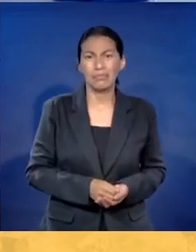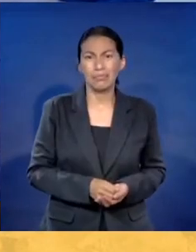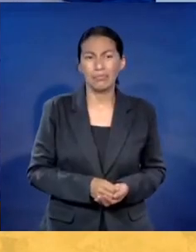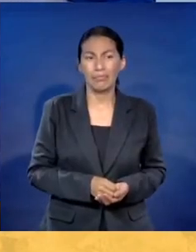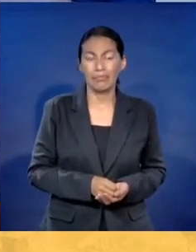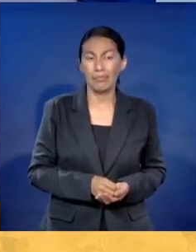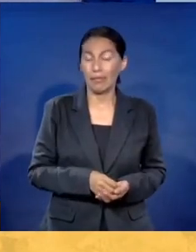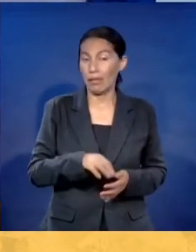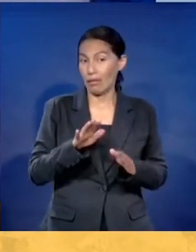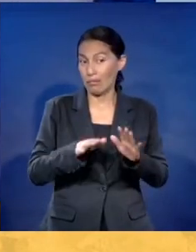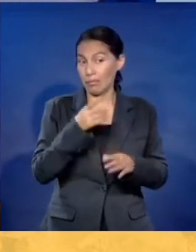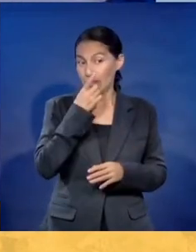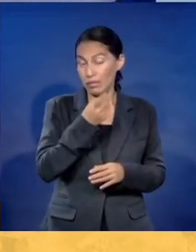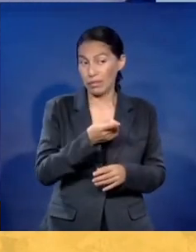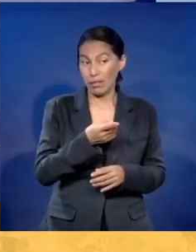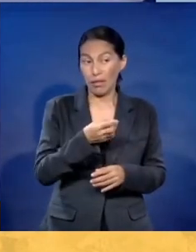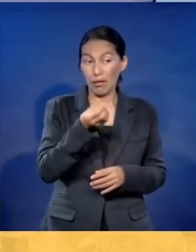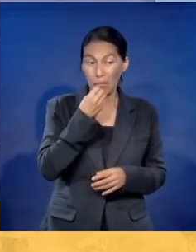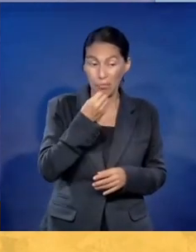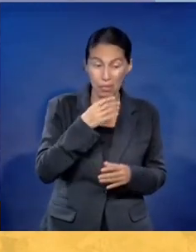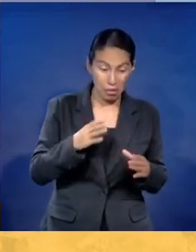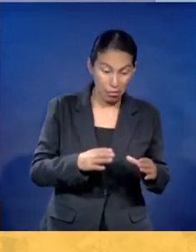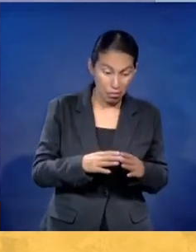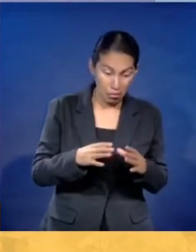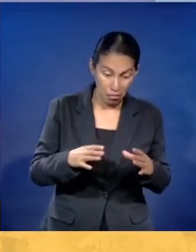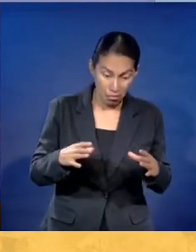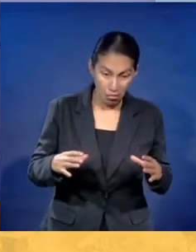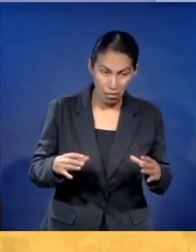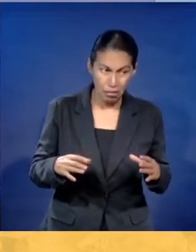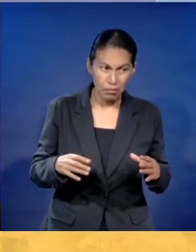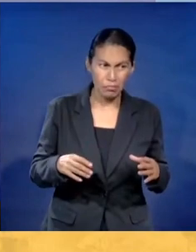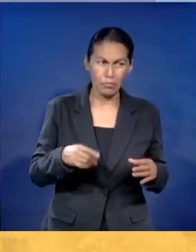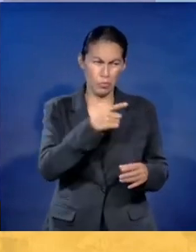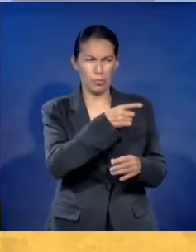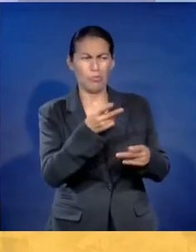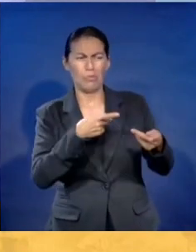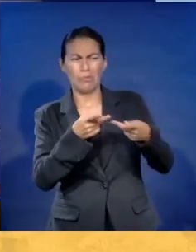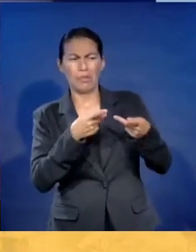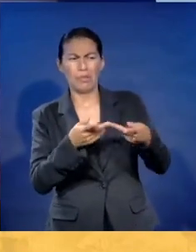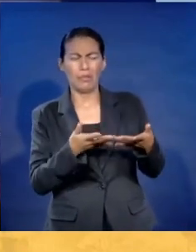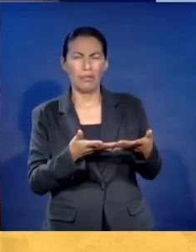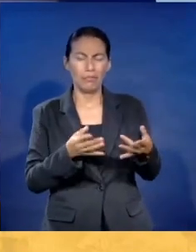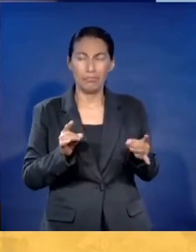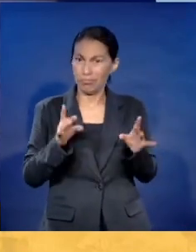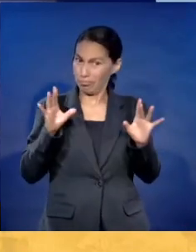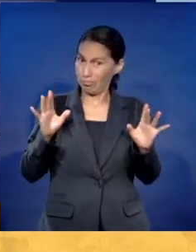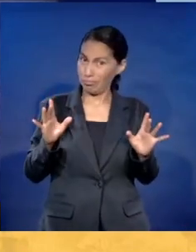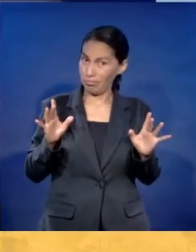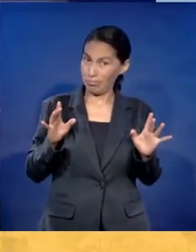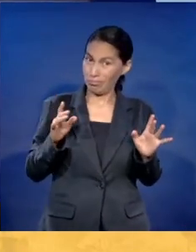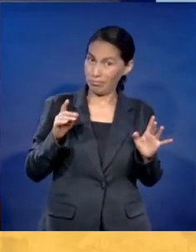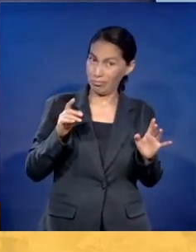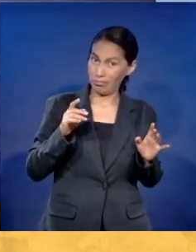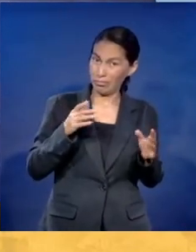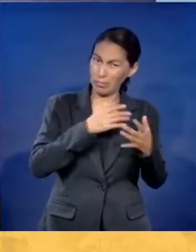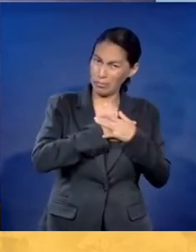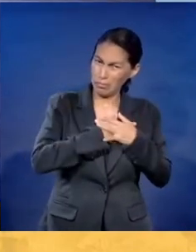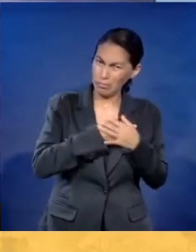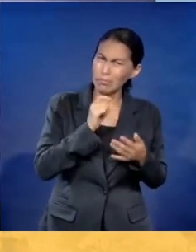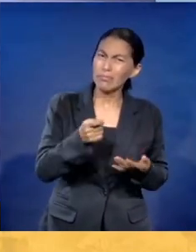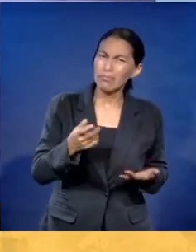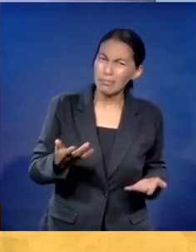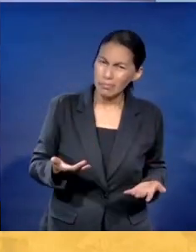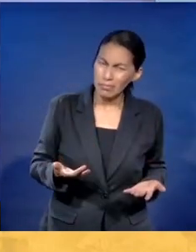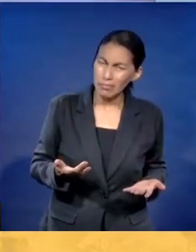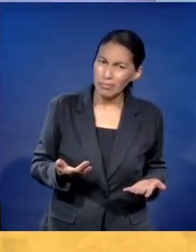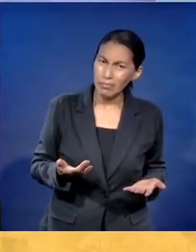Hazte algo Y de pronto dices qué pasó qué pasó con ese amor Bueno lo que pasa es que todas las